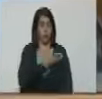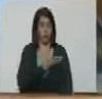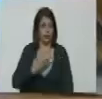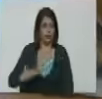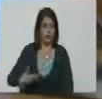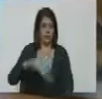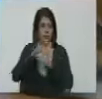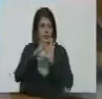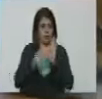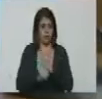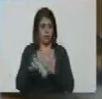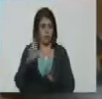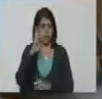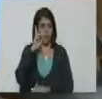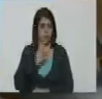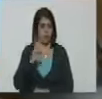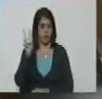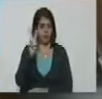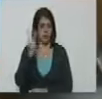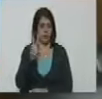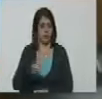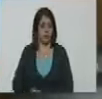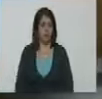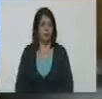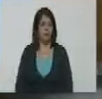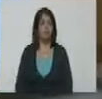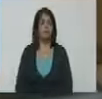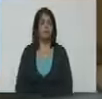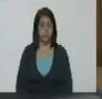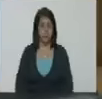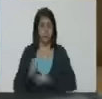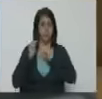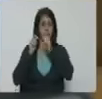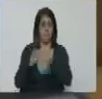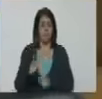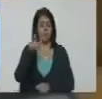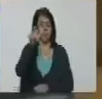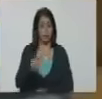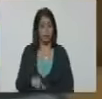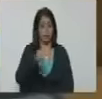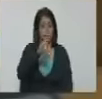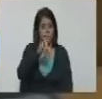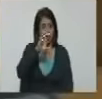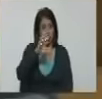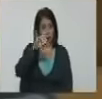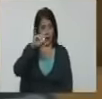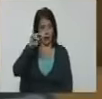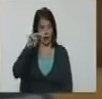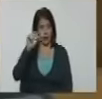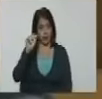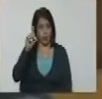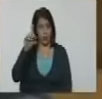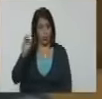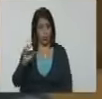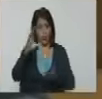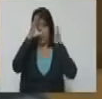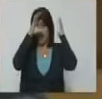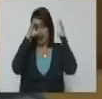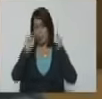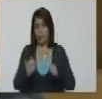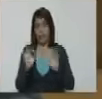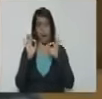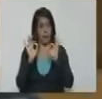presidente constitucional de la República Bolivariana de Venezuela, para designar al ciudadano Reinaldo José Bolívar como